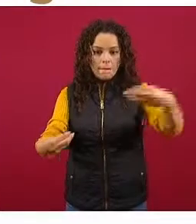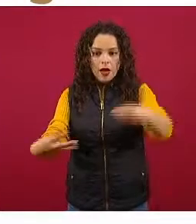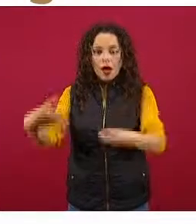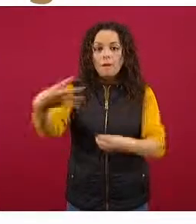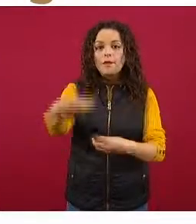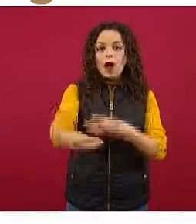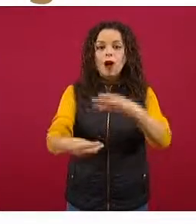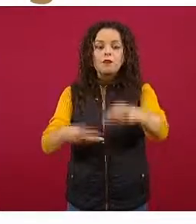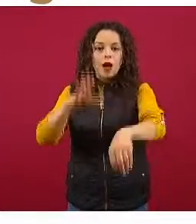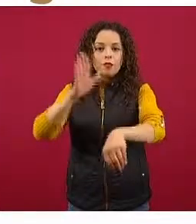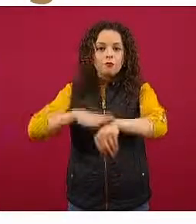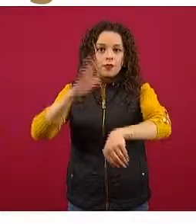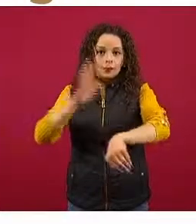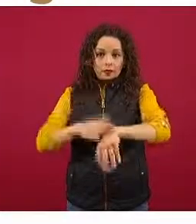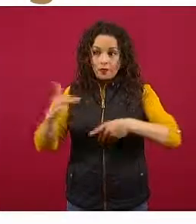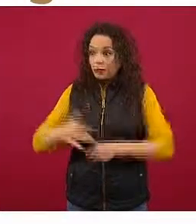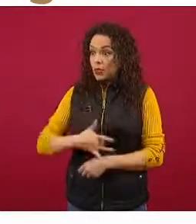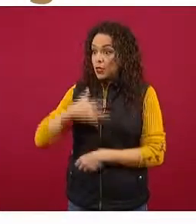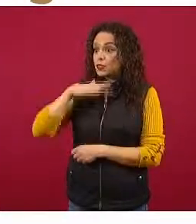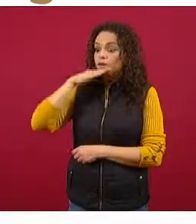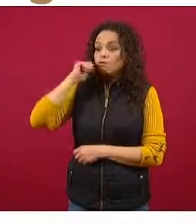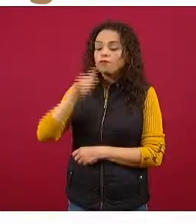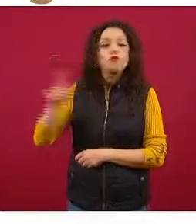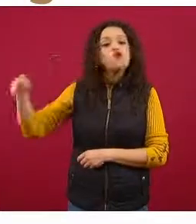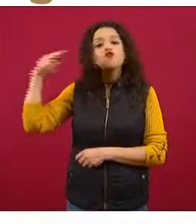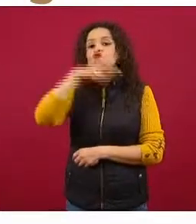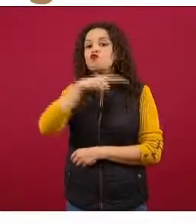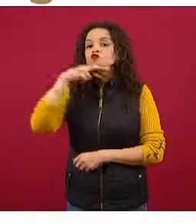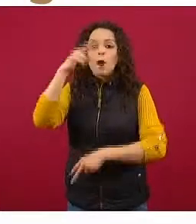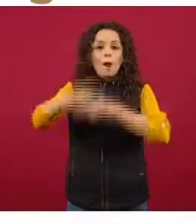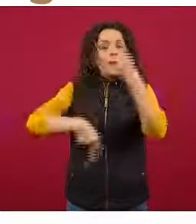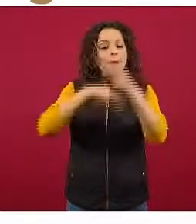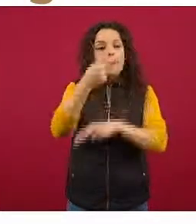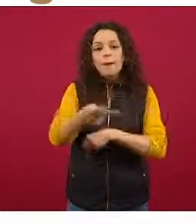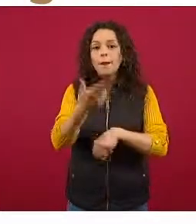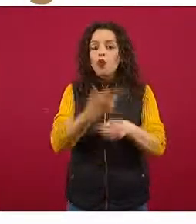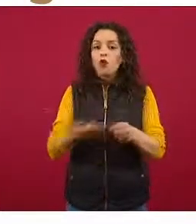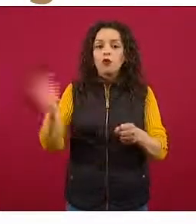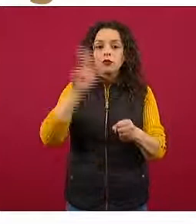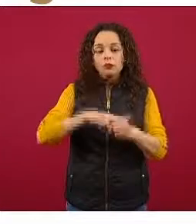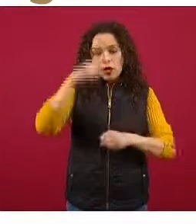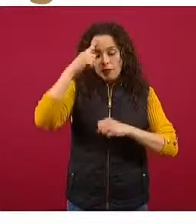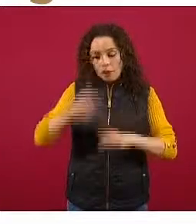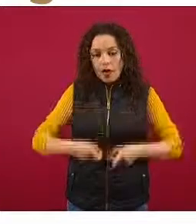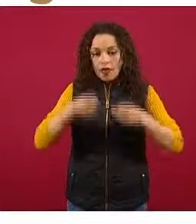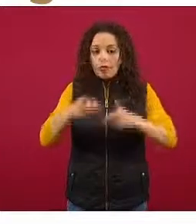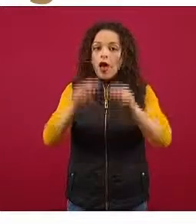a recibir atención médica, sobre todo